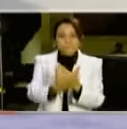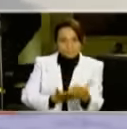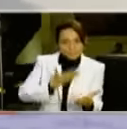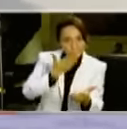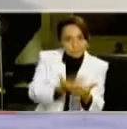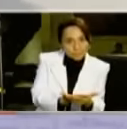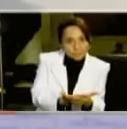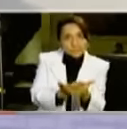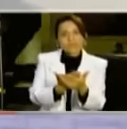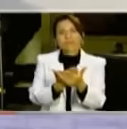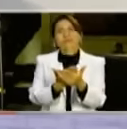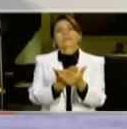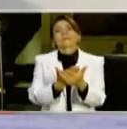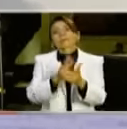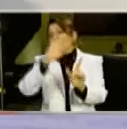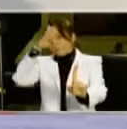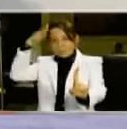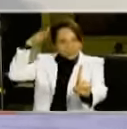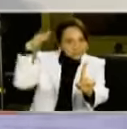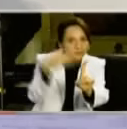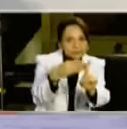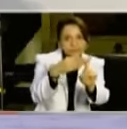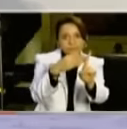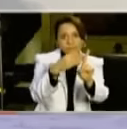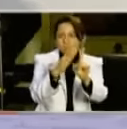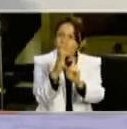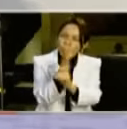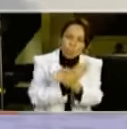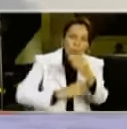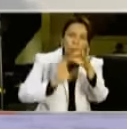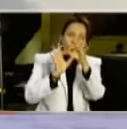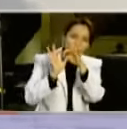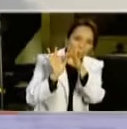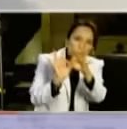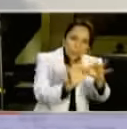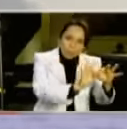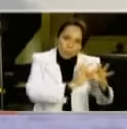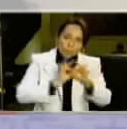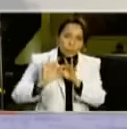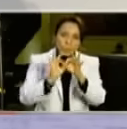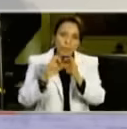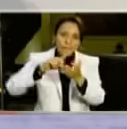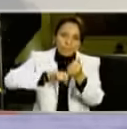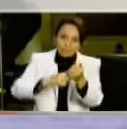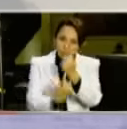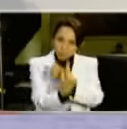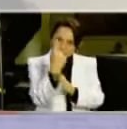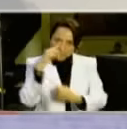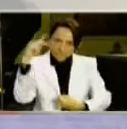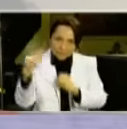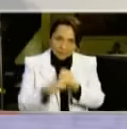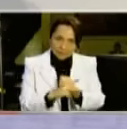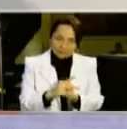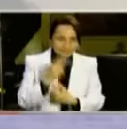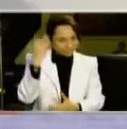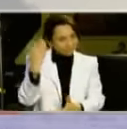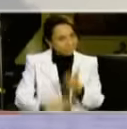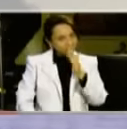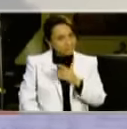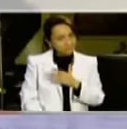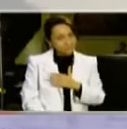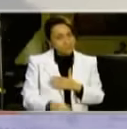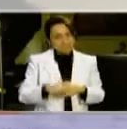objetivos nacionales, significa consensos mínimos al interior de las sociedades que buscan proyectarse al mundo. Proyectarnos al